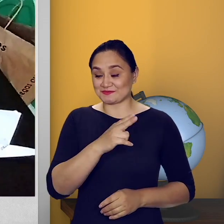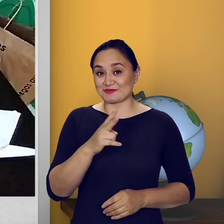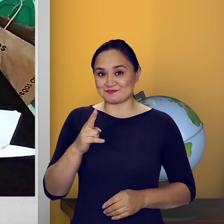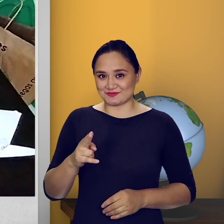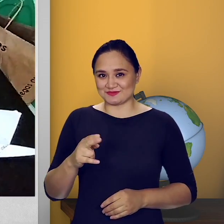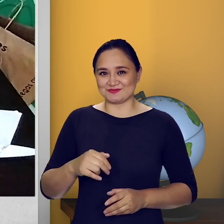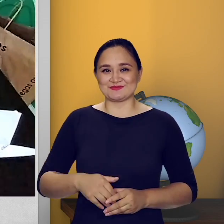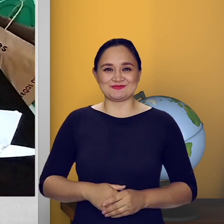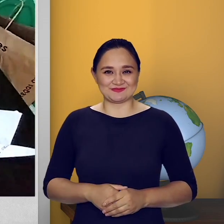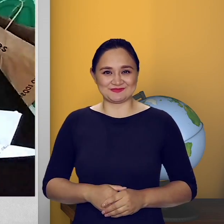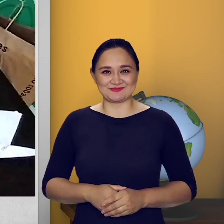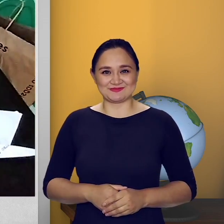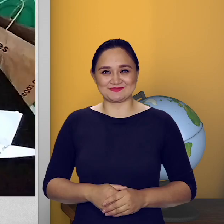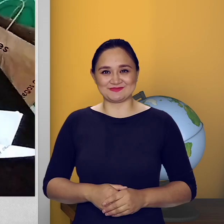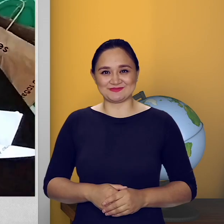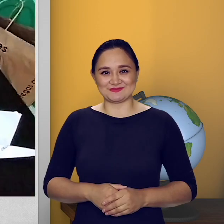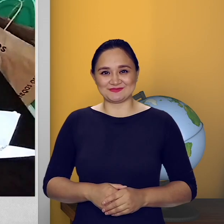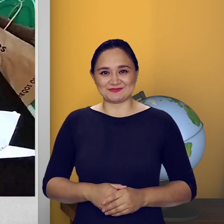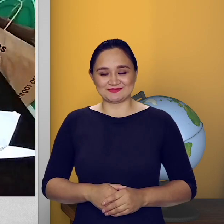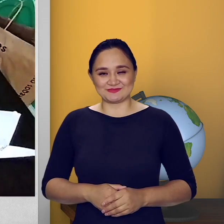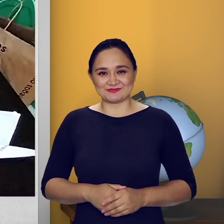Lo mismo por el otro lado.